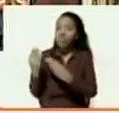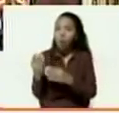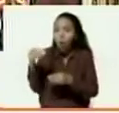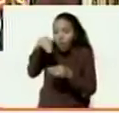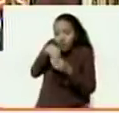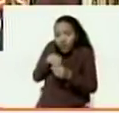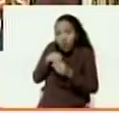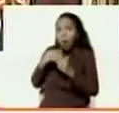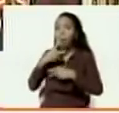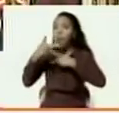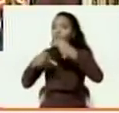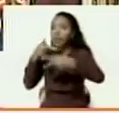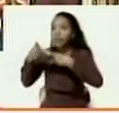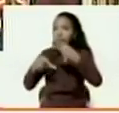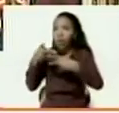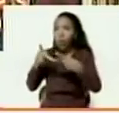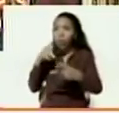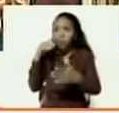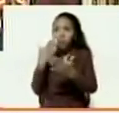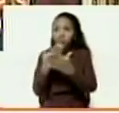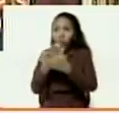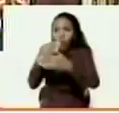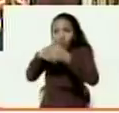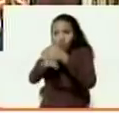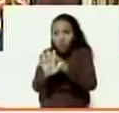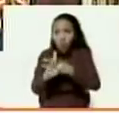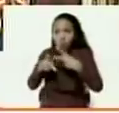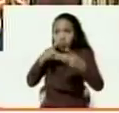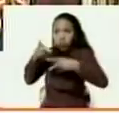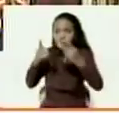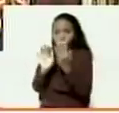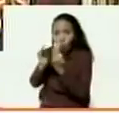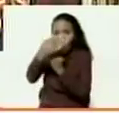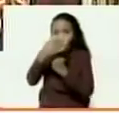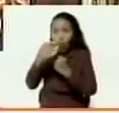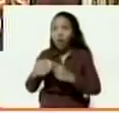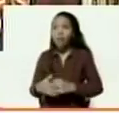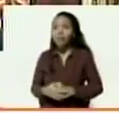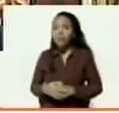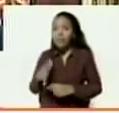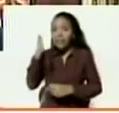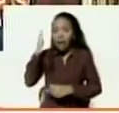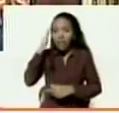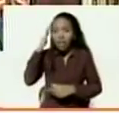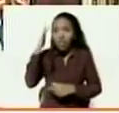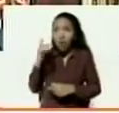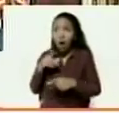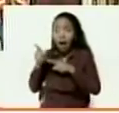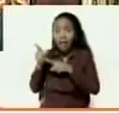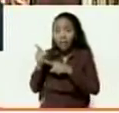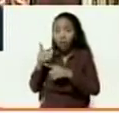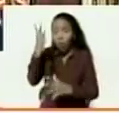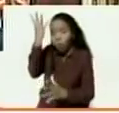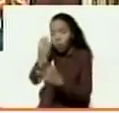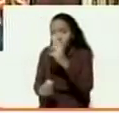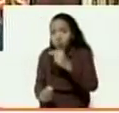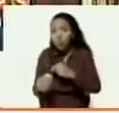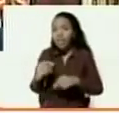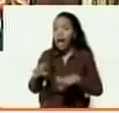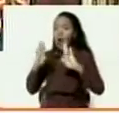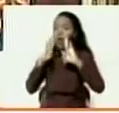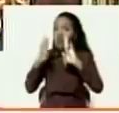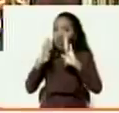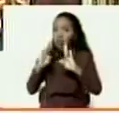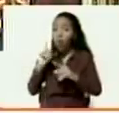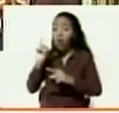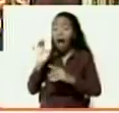político. Y el gobierno de Bolsonaro les dio el asilo político sabiendo que eran convictos, que estaban confesos de